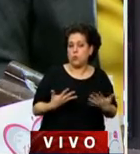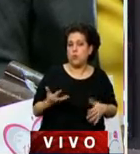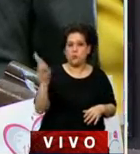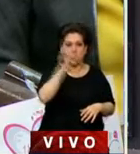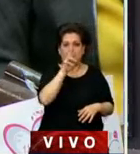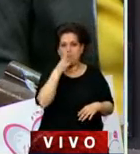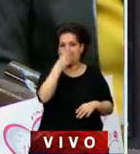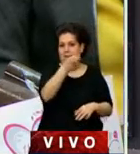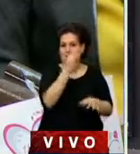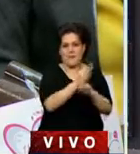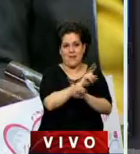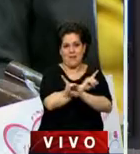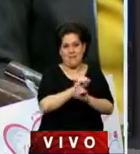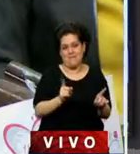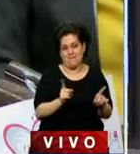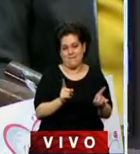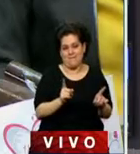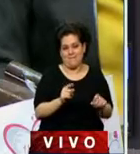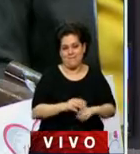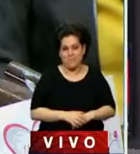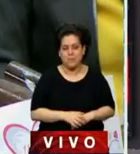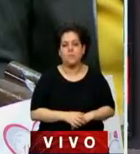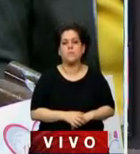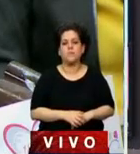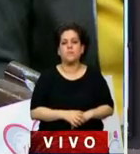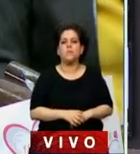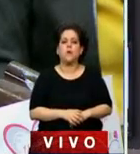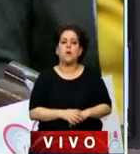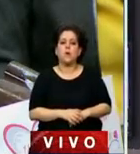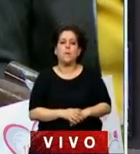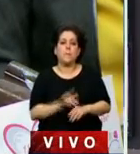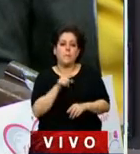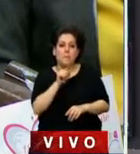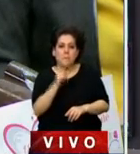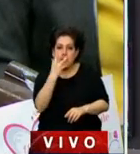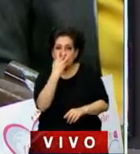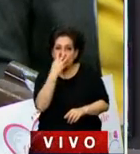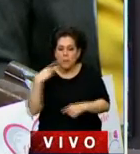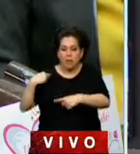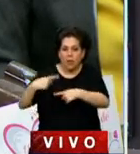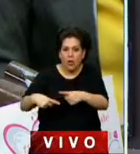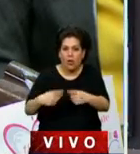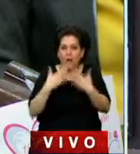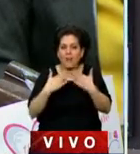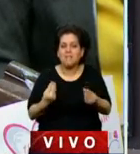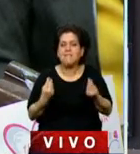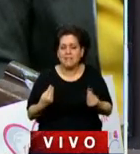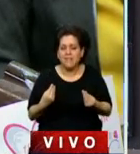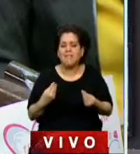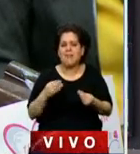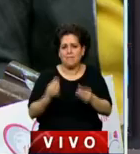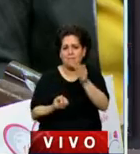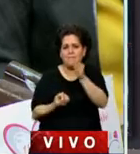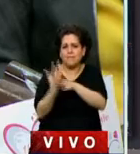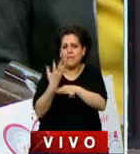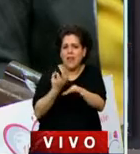sido sancionado, seguramente será aprobado por el Senado de la Nación y Argentina va a tener presupuesto para el año que viene,